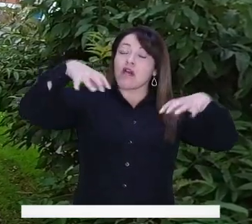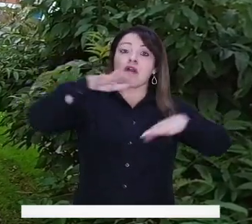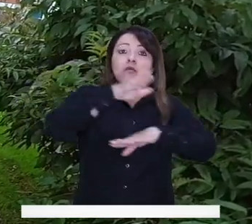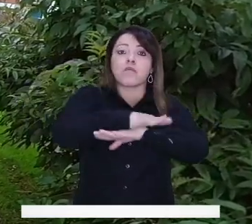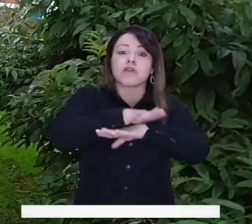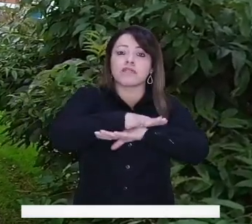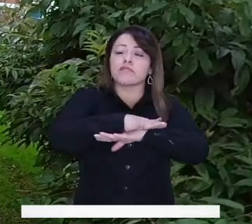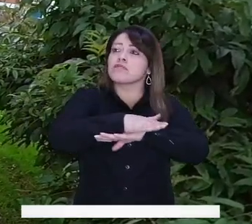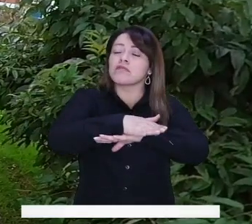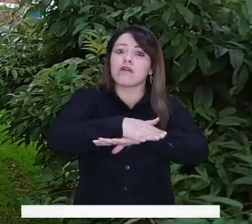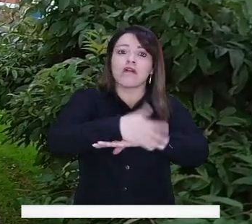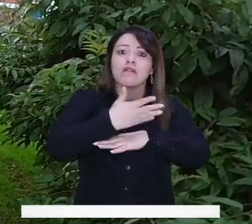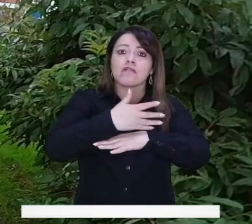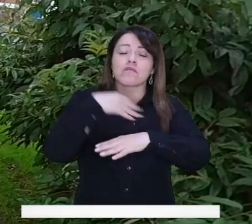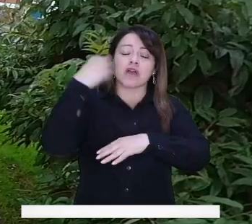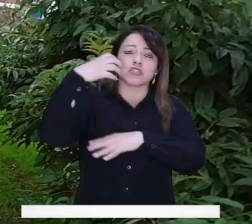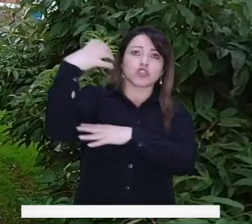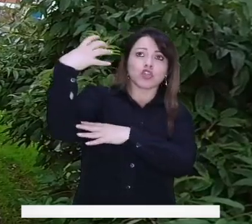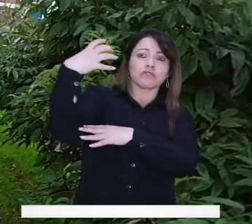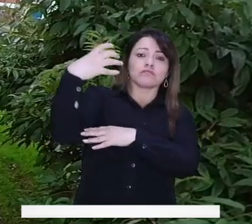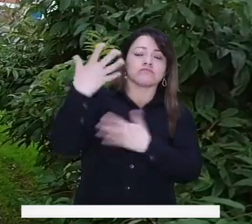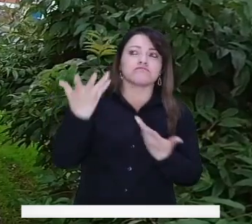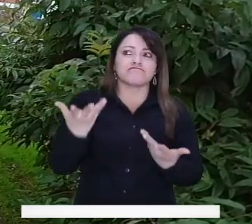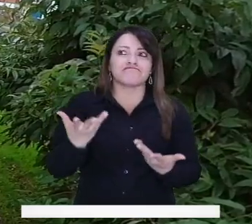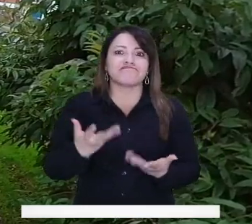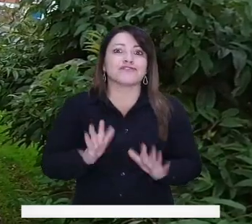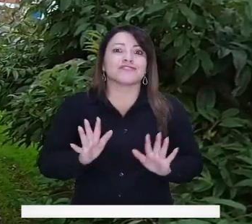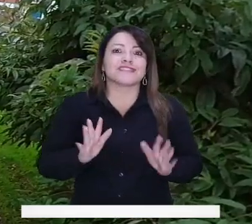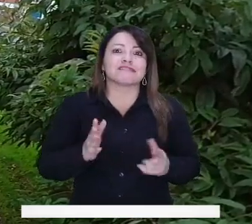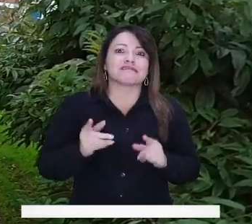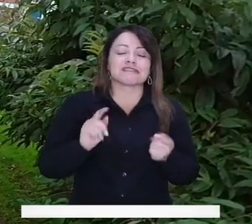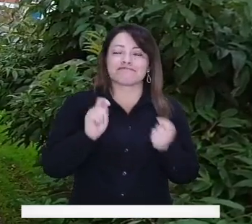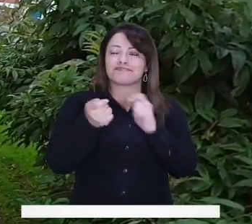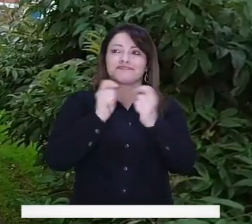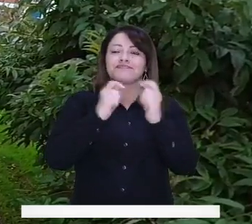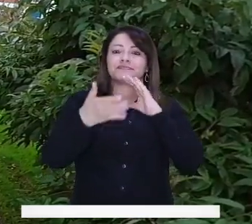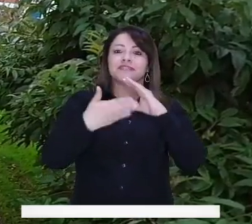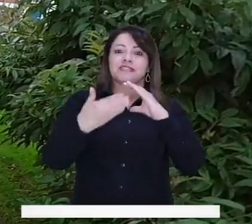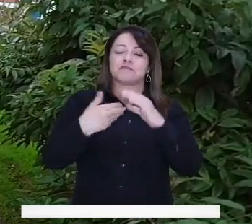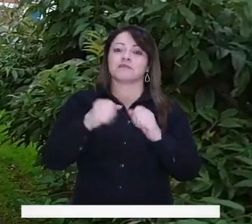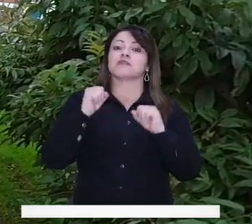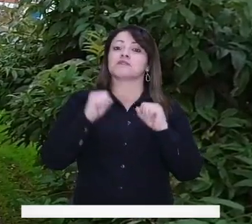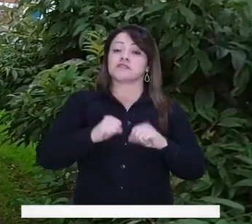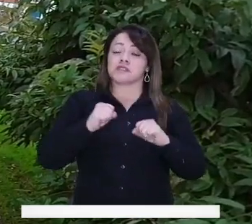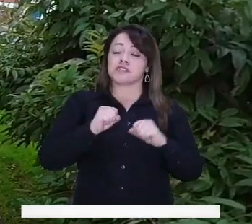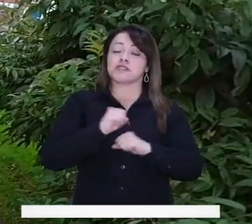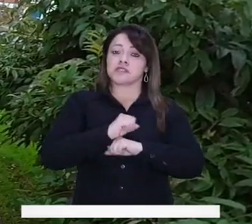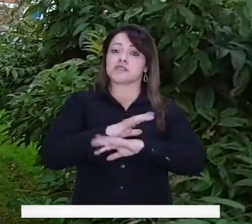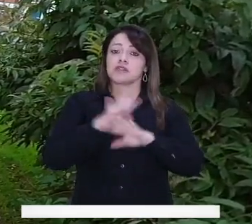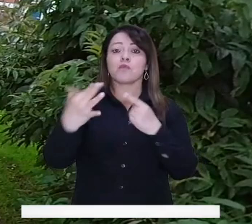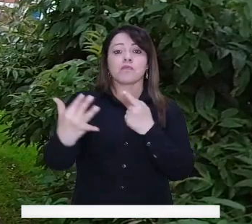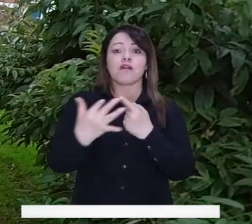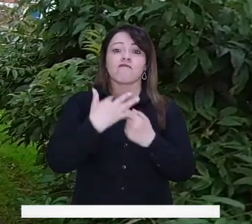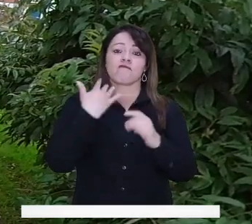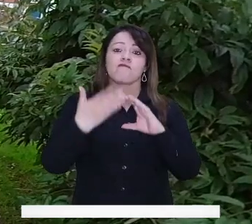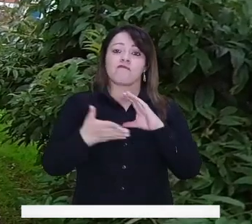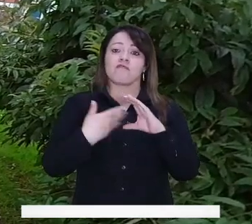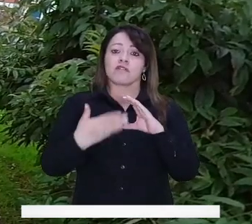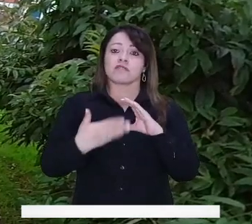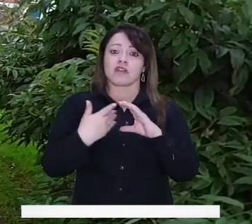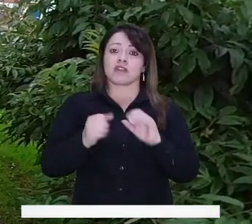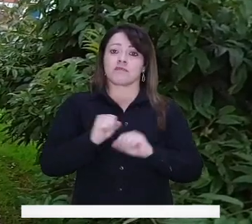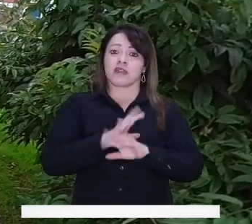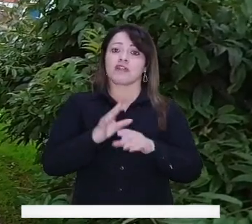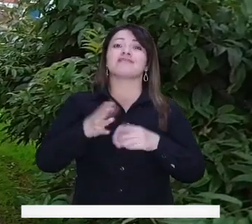llover de una manera abrasadora que antiguamente no se miraba. Pero creería que sí, de manera tanto directa como indirecta, ya sea